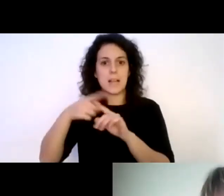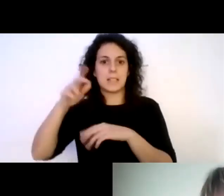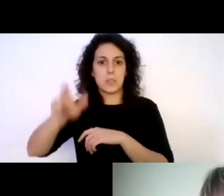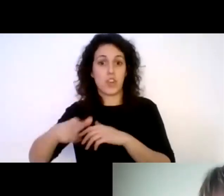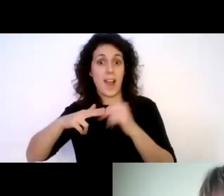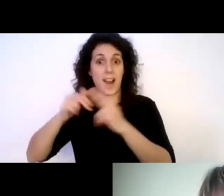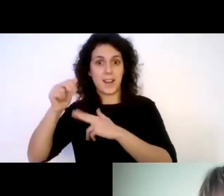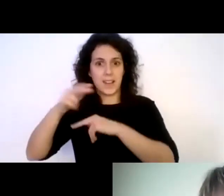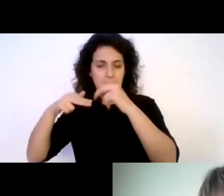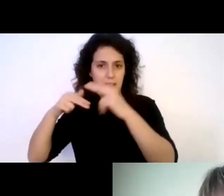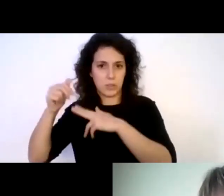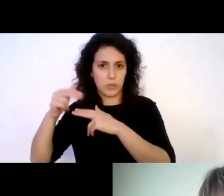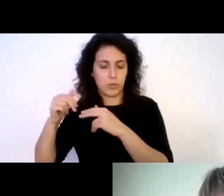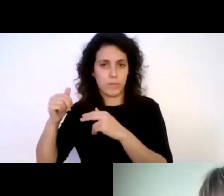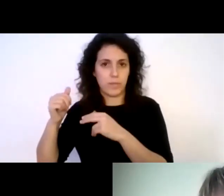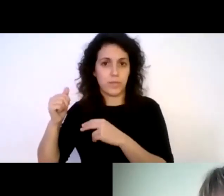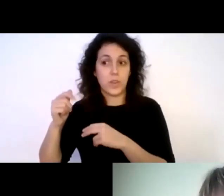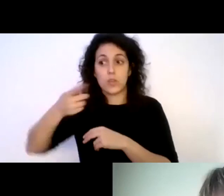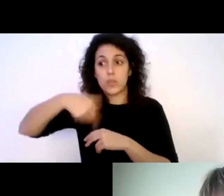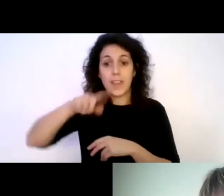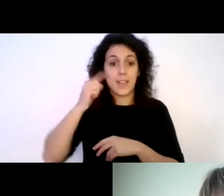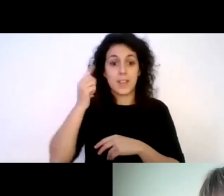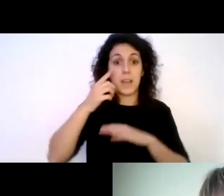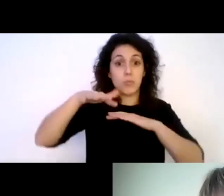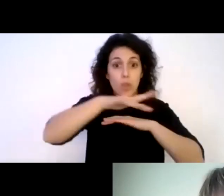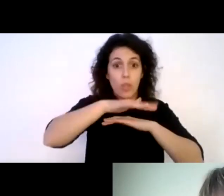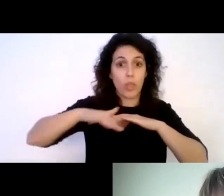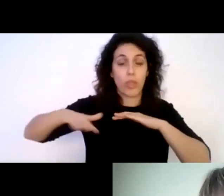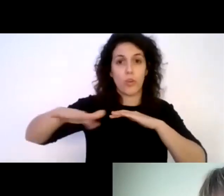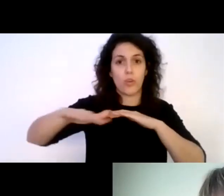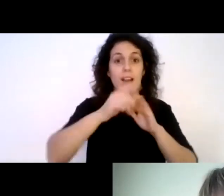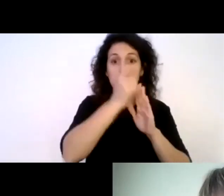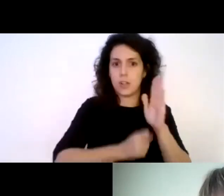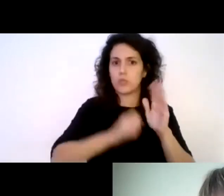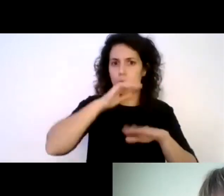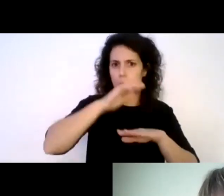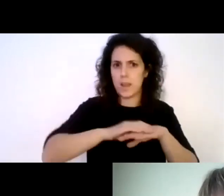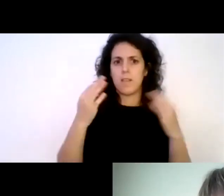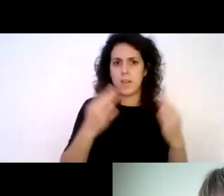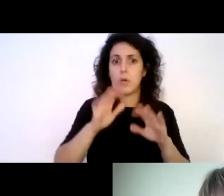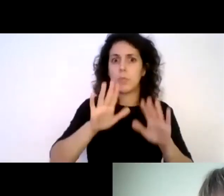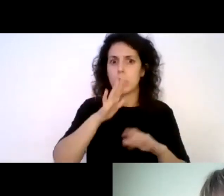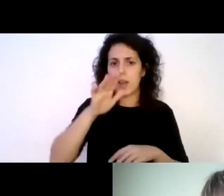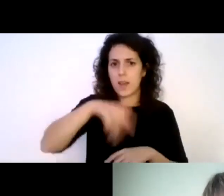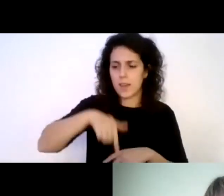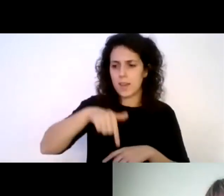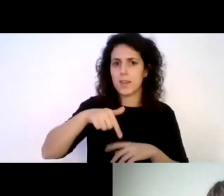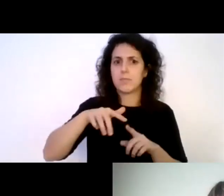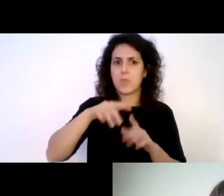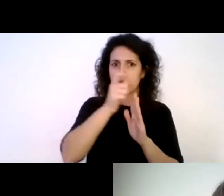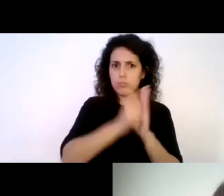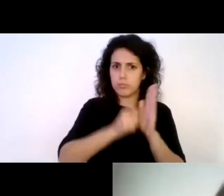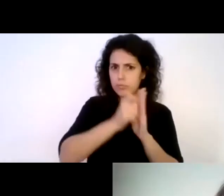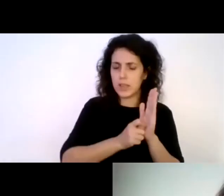caso, identificamos el sitio también bajo algunos criterios, que fue muy difícil porque en Panamá no vamos a encontrar